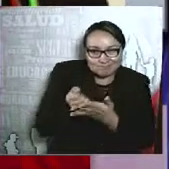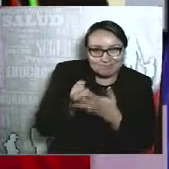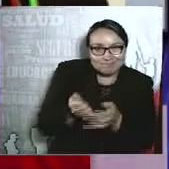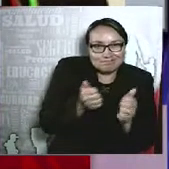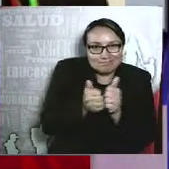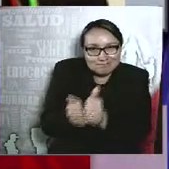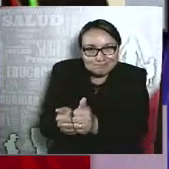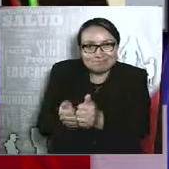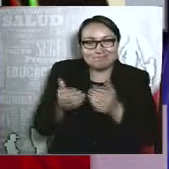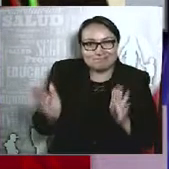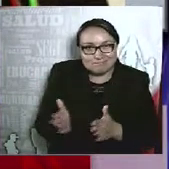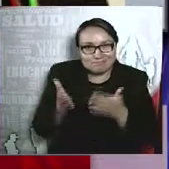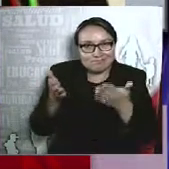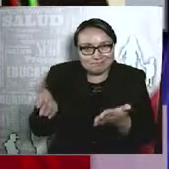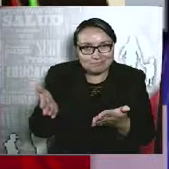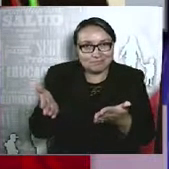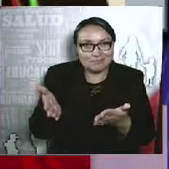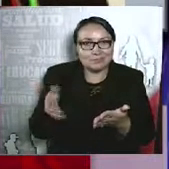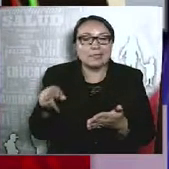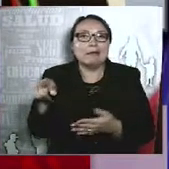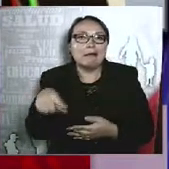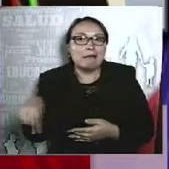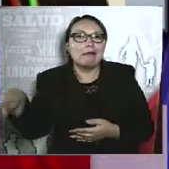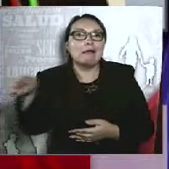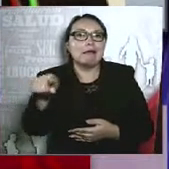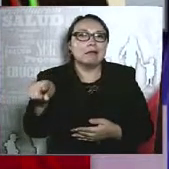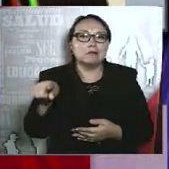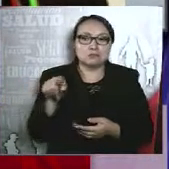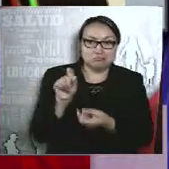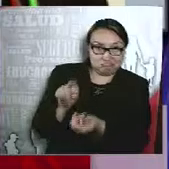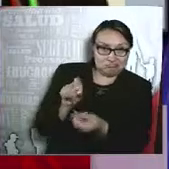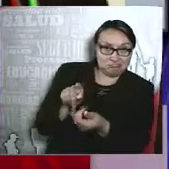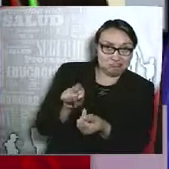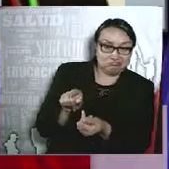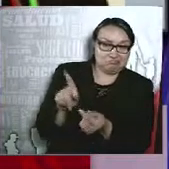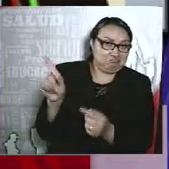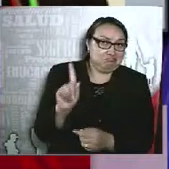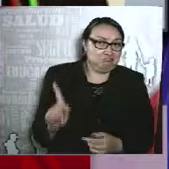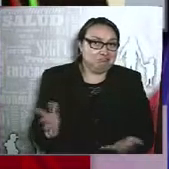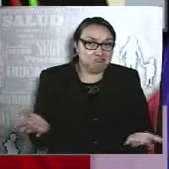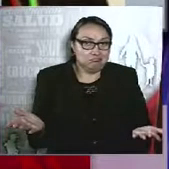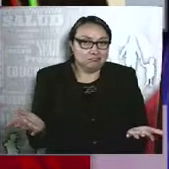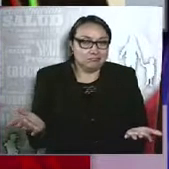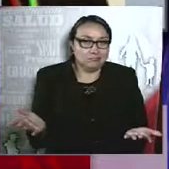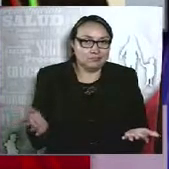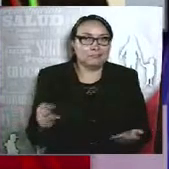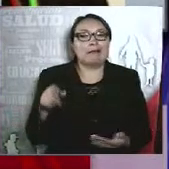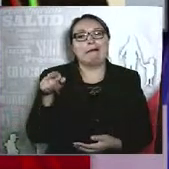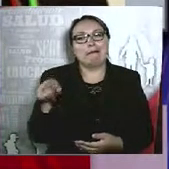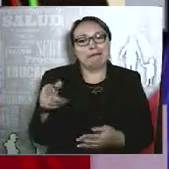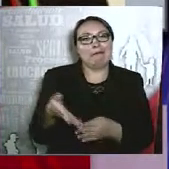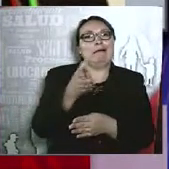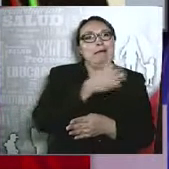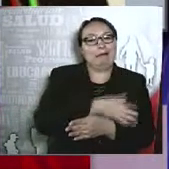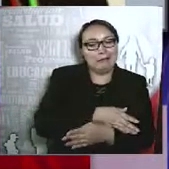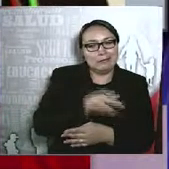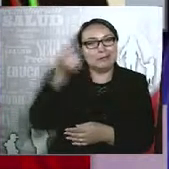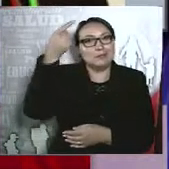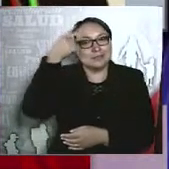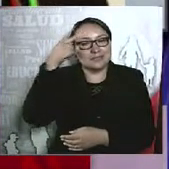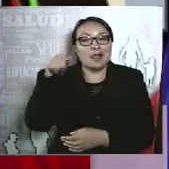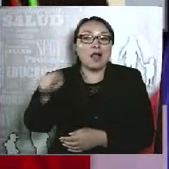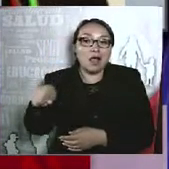y el acompañamiento del proceso de reintegración no recibe apoyo económico por permanecer. Y esto desmonta un mito que se tenía, es que a los